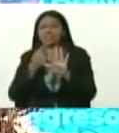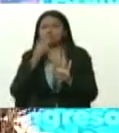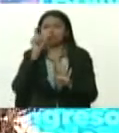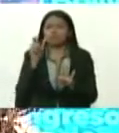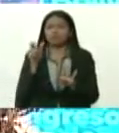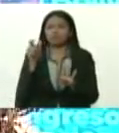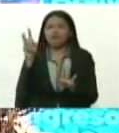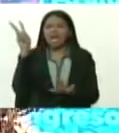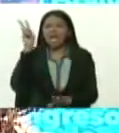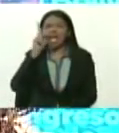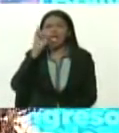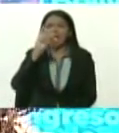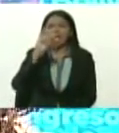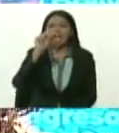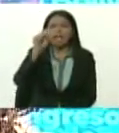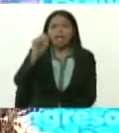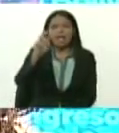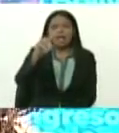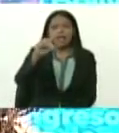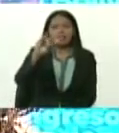una ofensa,